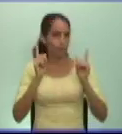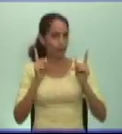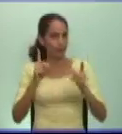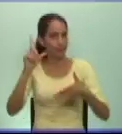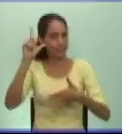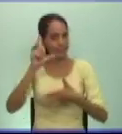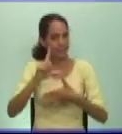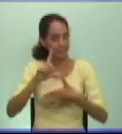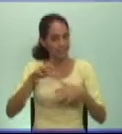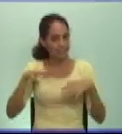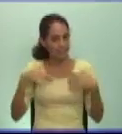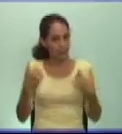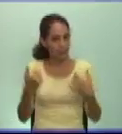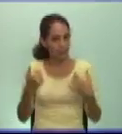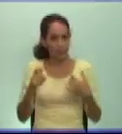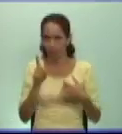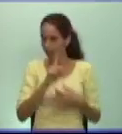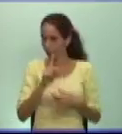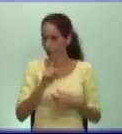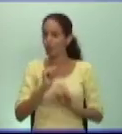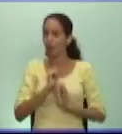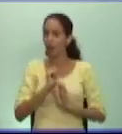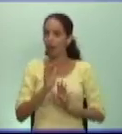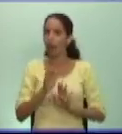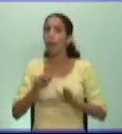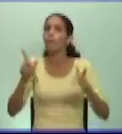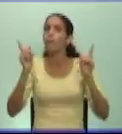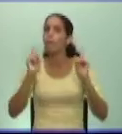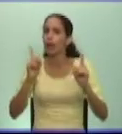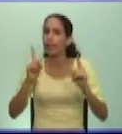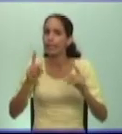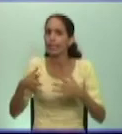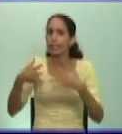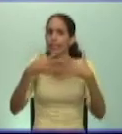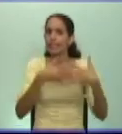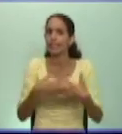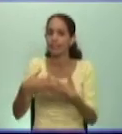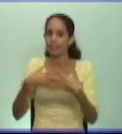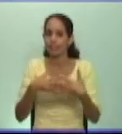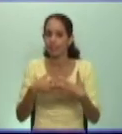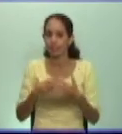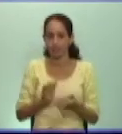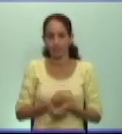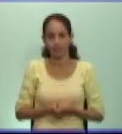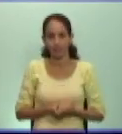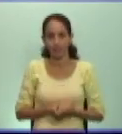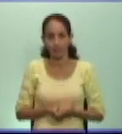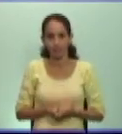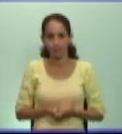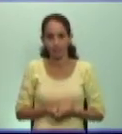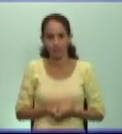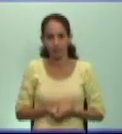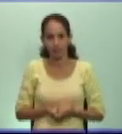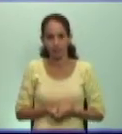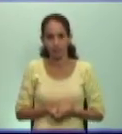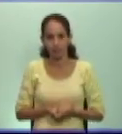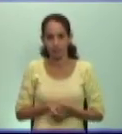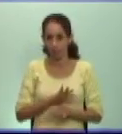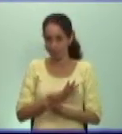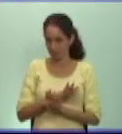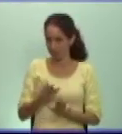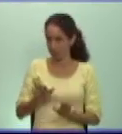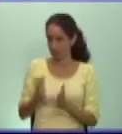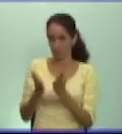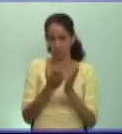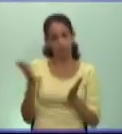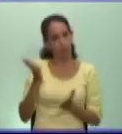por ahí, panamericanismo. Estoy recordando, quizás digan, profe, va muy rápido, pero es que ese es el objetivo. Ya son modelos que ustedes conocen,